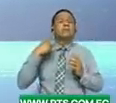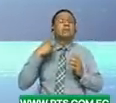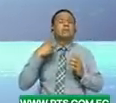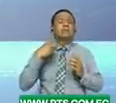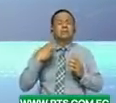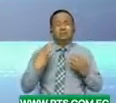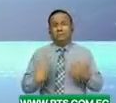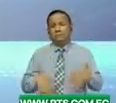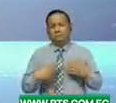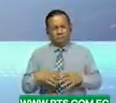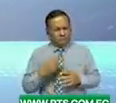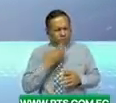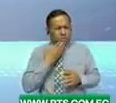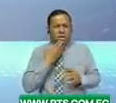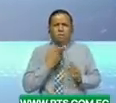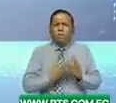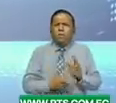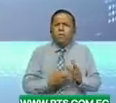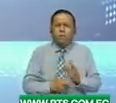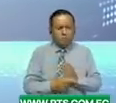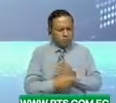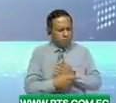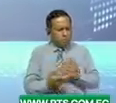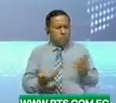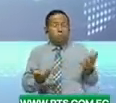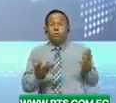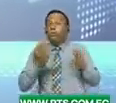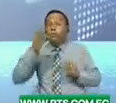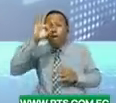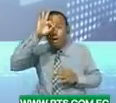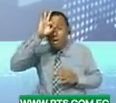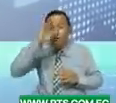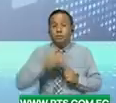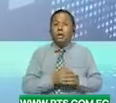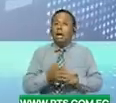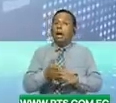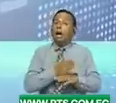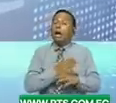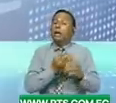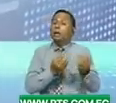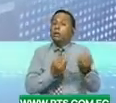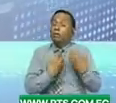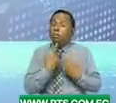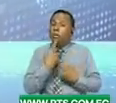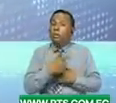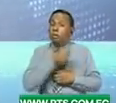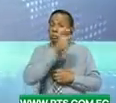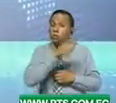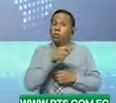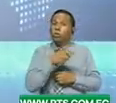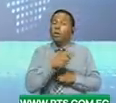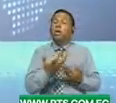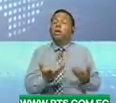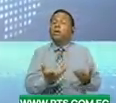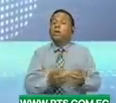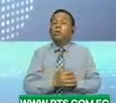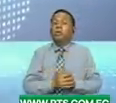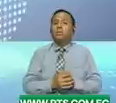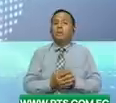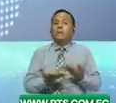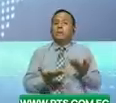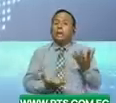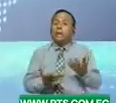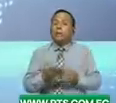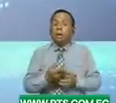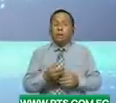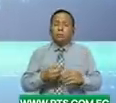aún desconocemos en qué circunstancias se dio esto. Preliminarmente se mencionaba de que este ciudadano habría sido